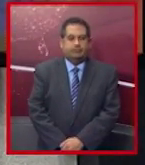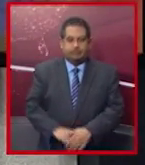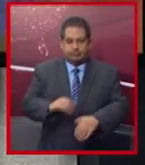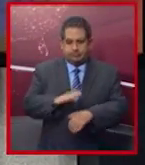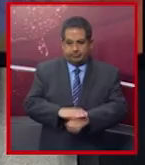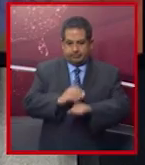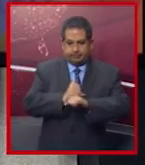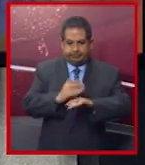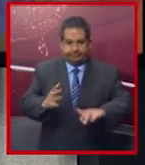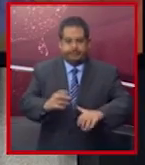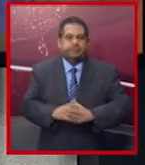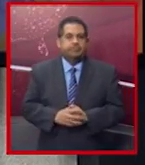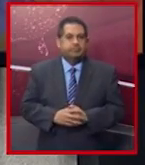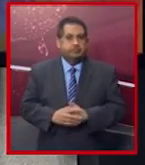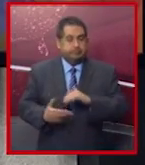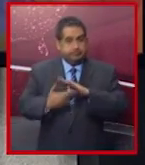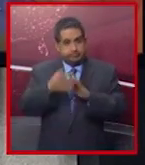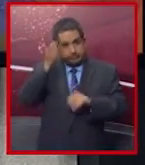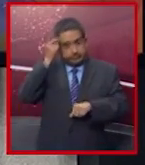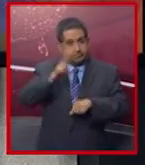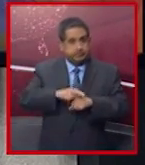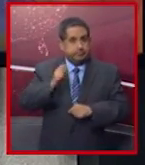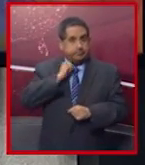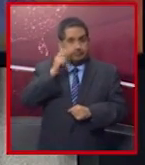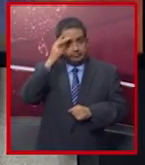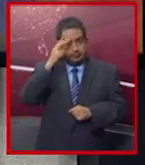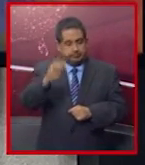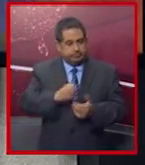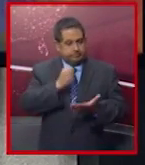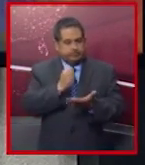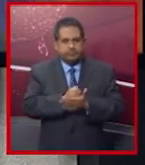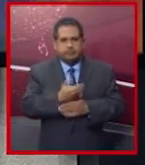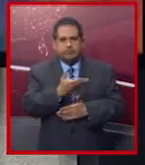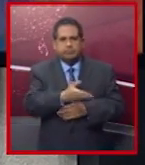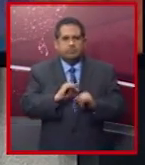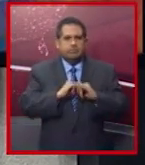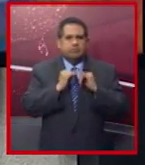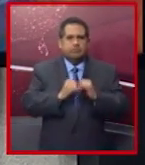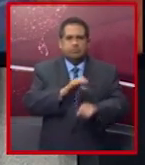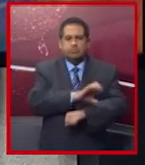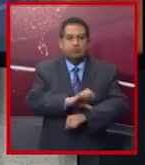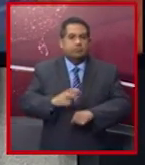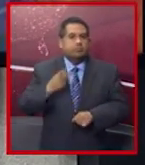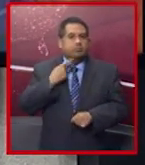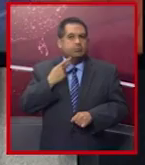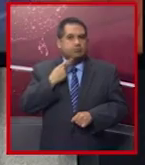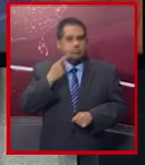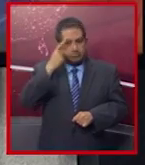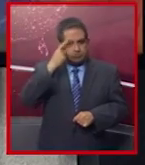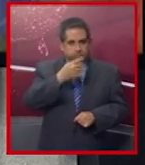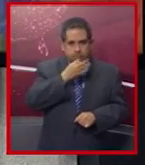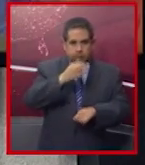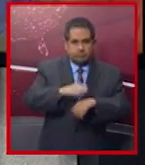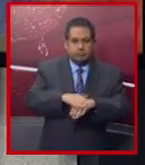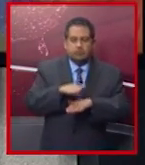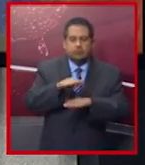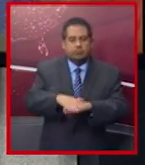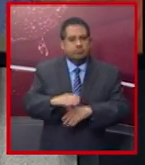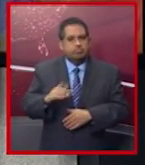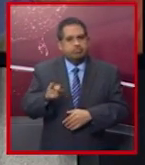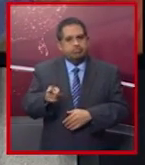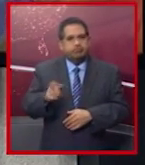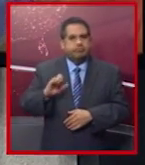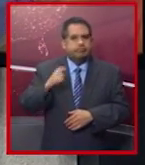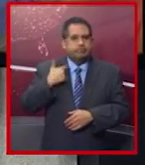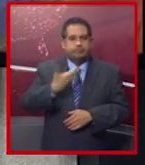Continuamos con más información. La mesa directiva del Senado de la República avaló una solicitud de la Junta de Coordinación Política para pronunciarse en torno al fallecimiento